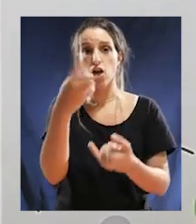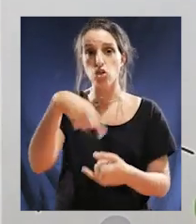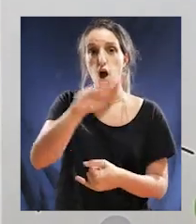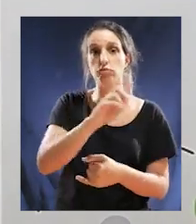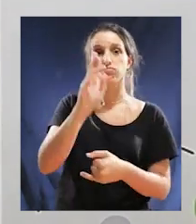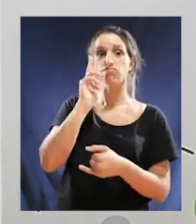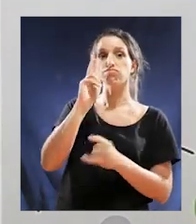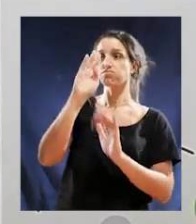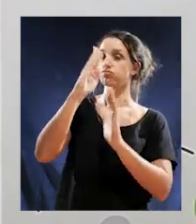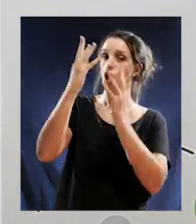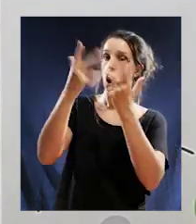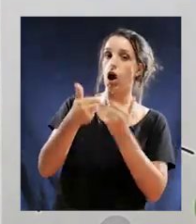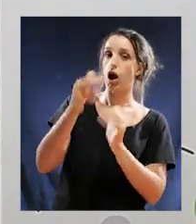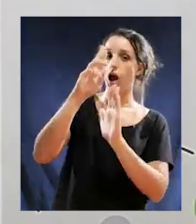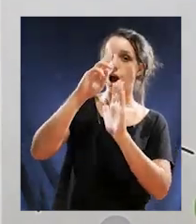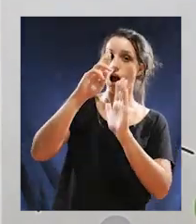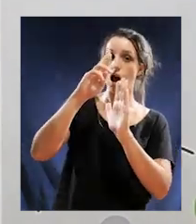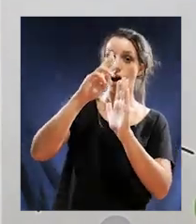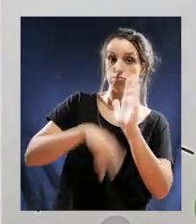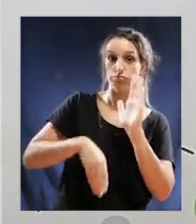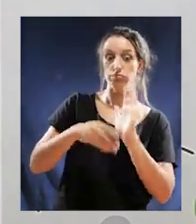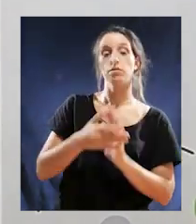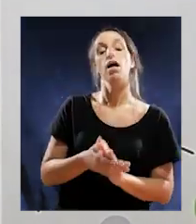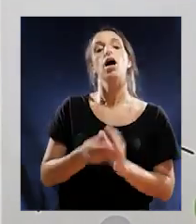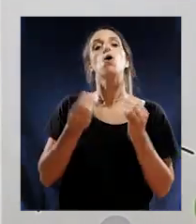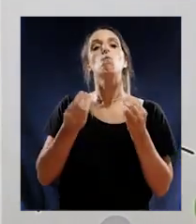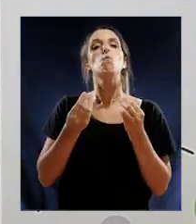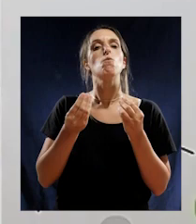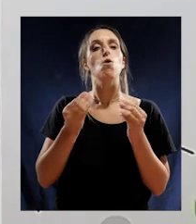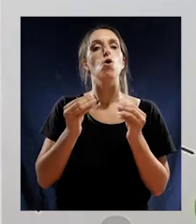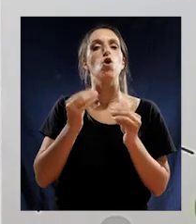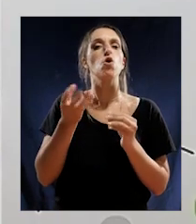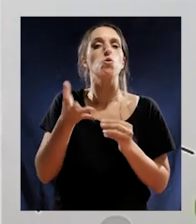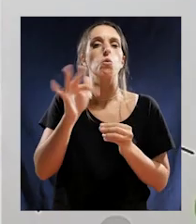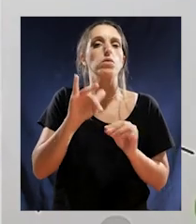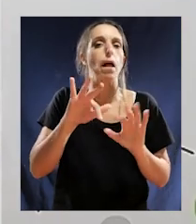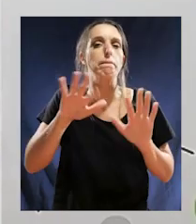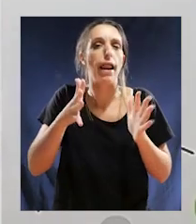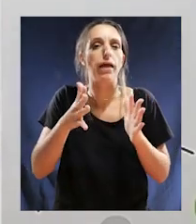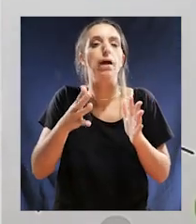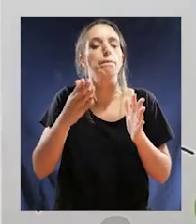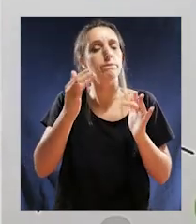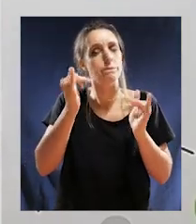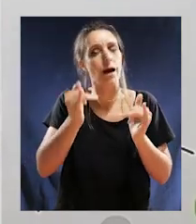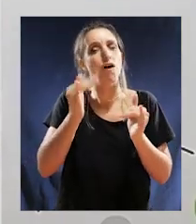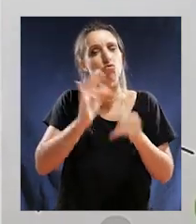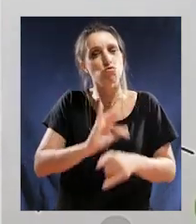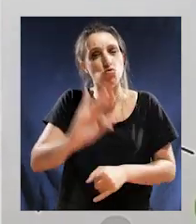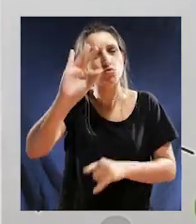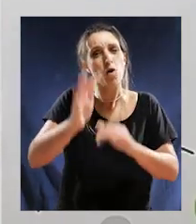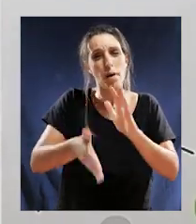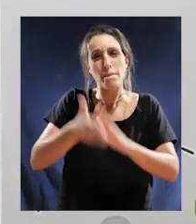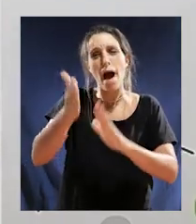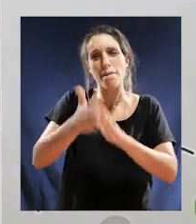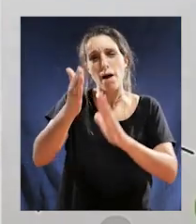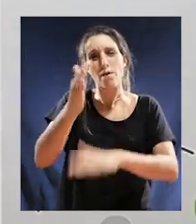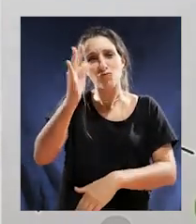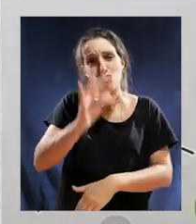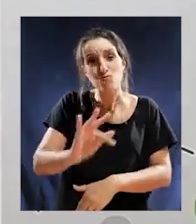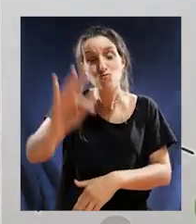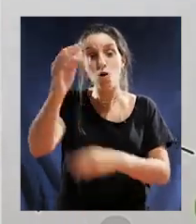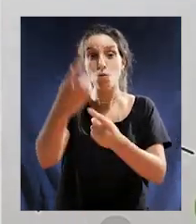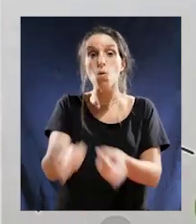acompañándonos y que las instalados con la convicción de que vamos a retornar a al tiempo